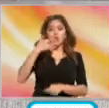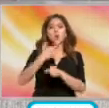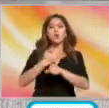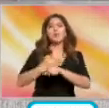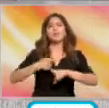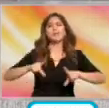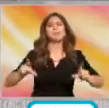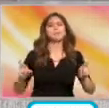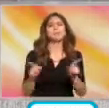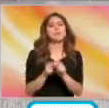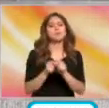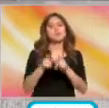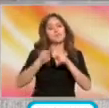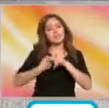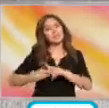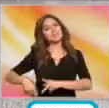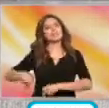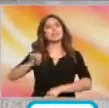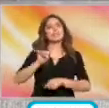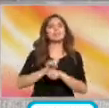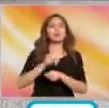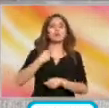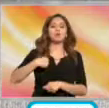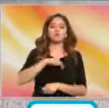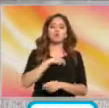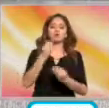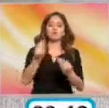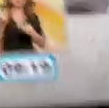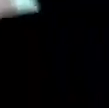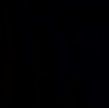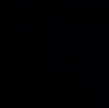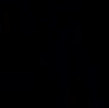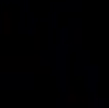Es lunes, arranca la semana y nosotros con muchísima energía lo esperamos aquí. Regreso al corte.